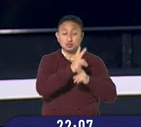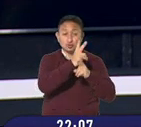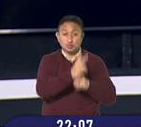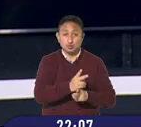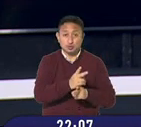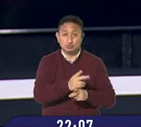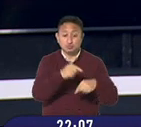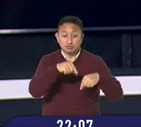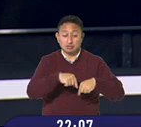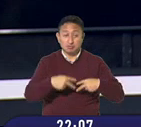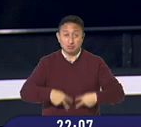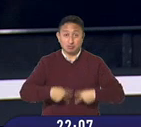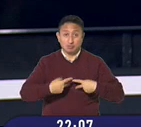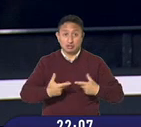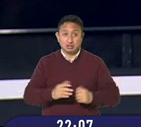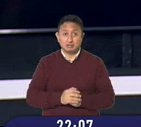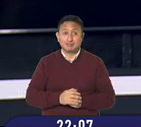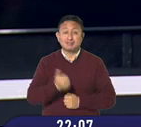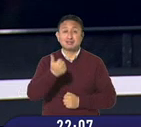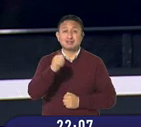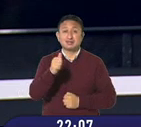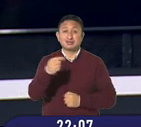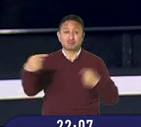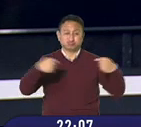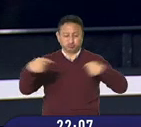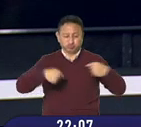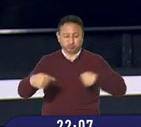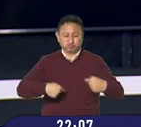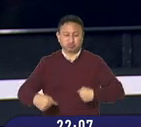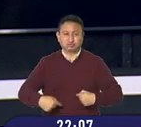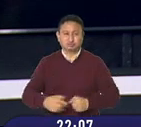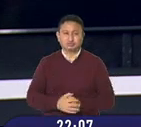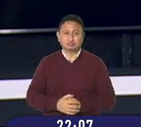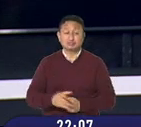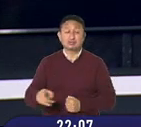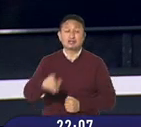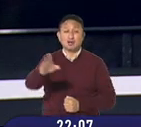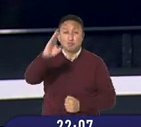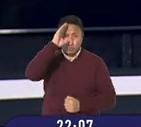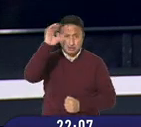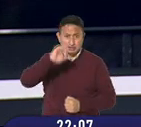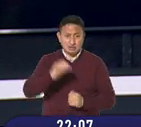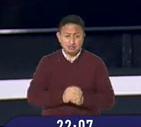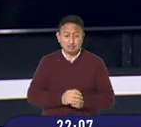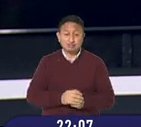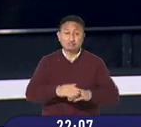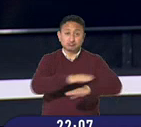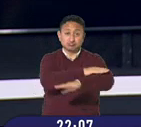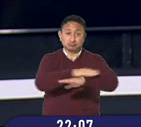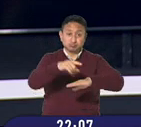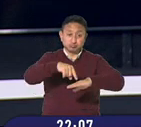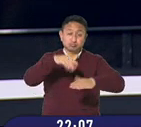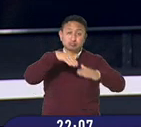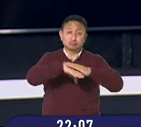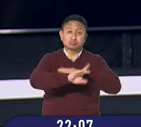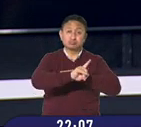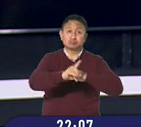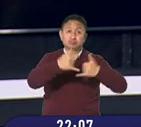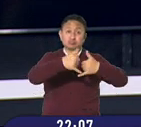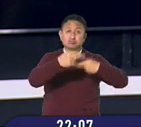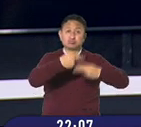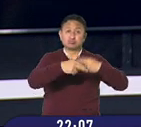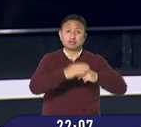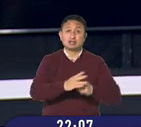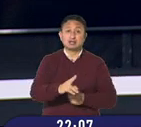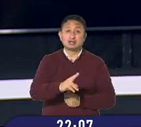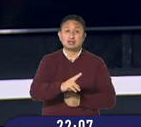que sobrevivió. Más de 10 indicios balísticos levantó la policía en la vereda y al interior de un local de